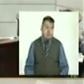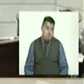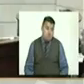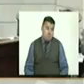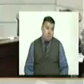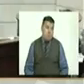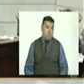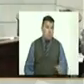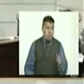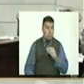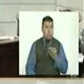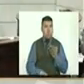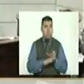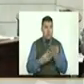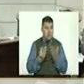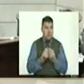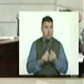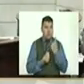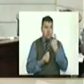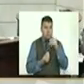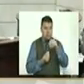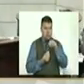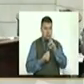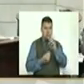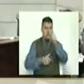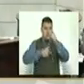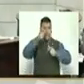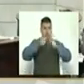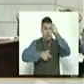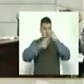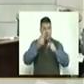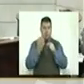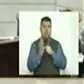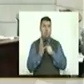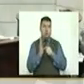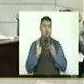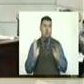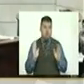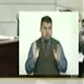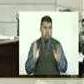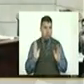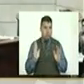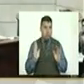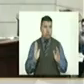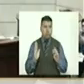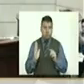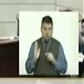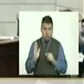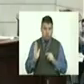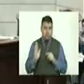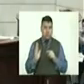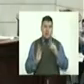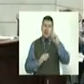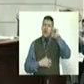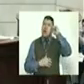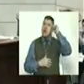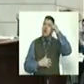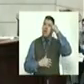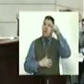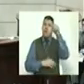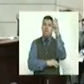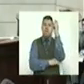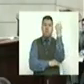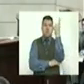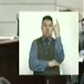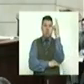dentro de esas propuestas, los miembros de la bancada de mira de la Cámara de Representantes nos hacían recordar cómo el fiscal